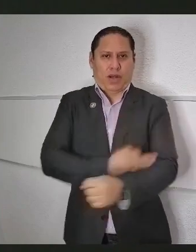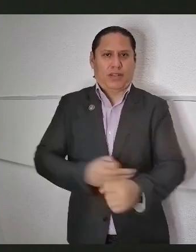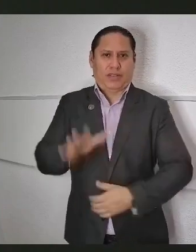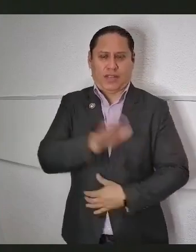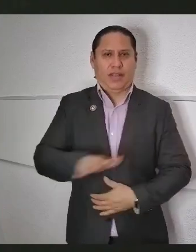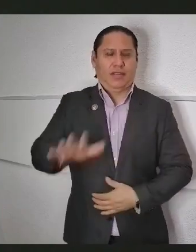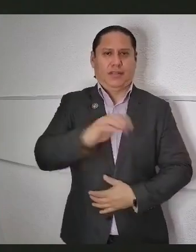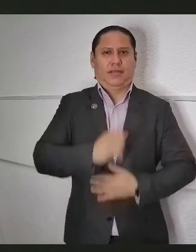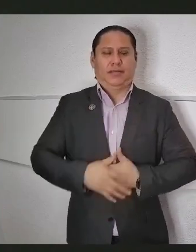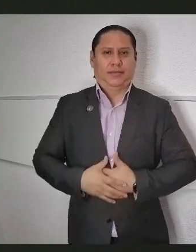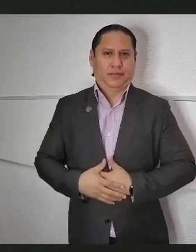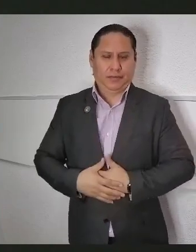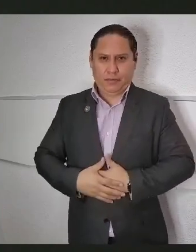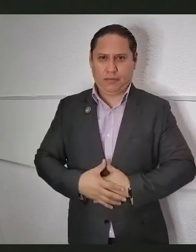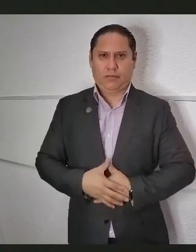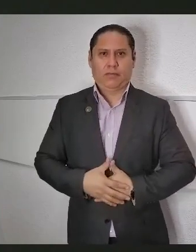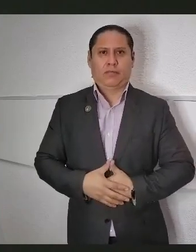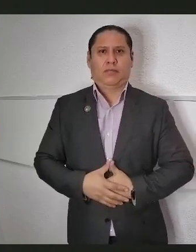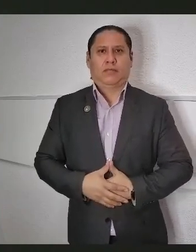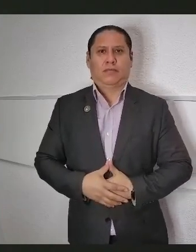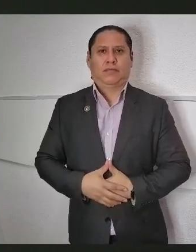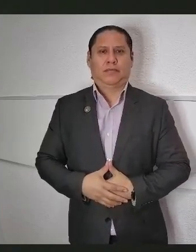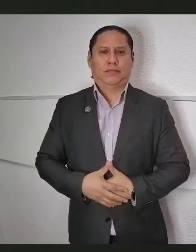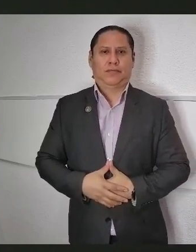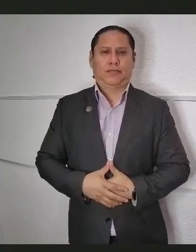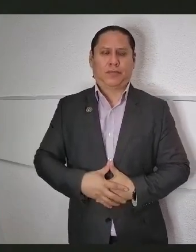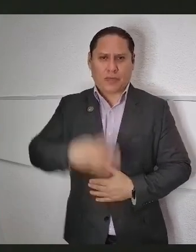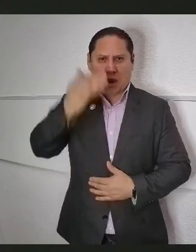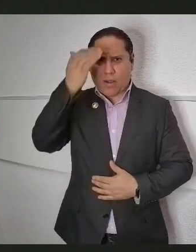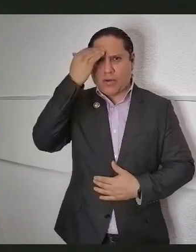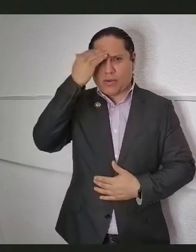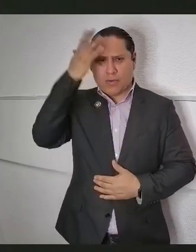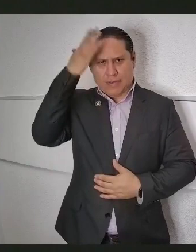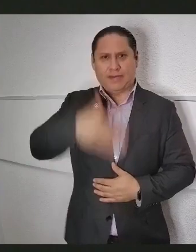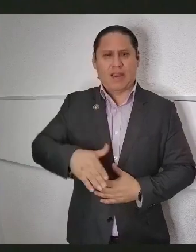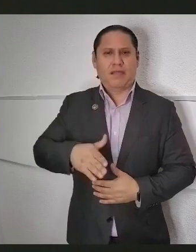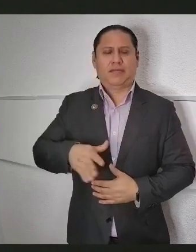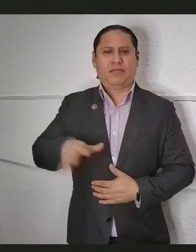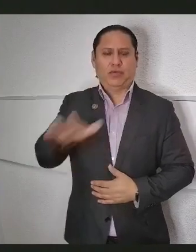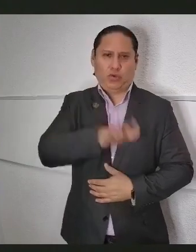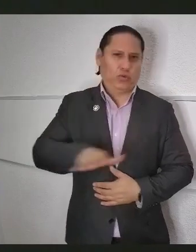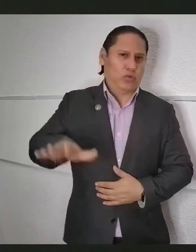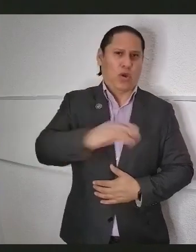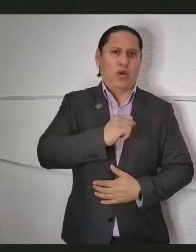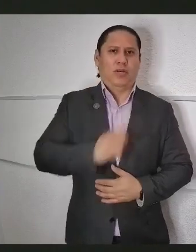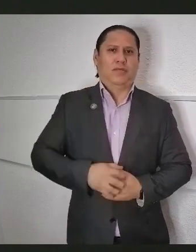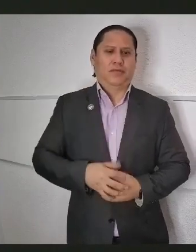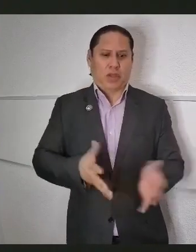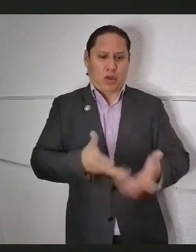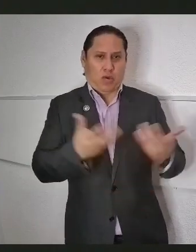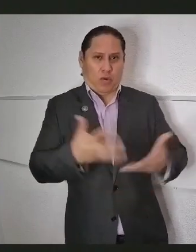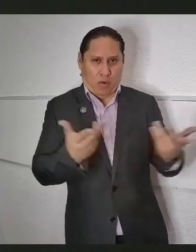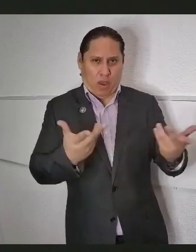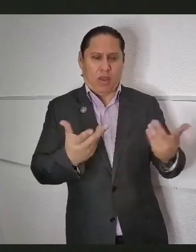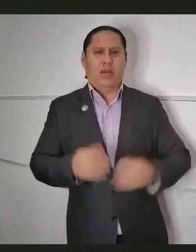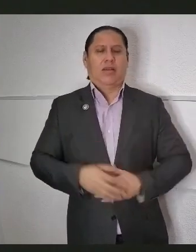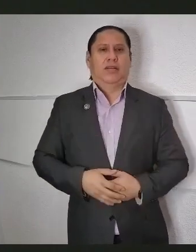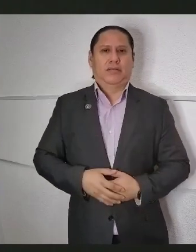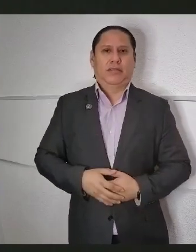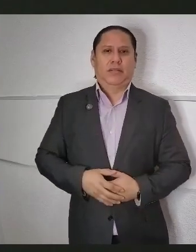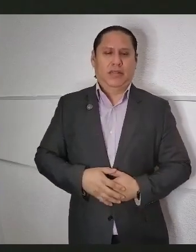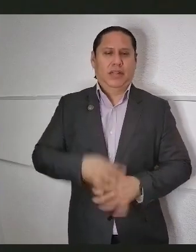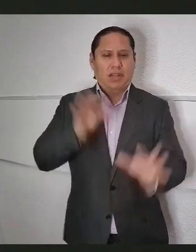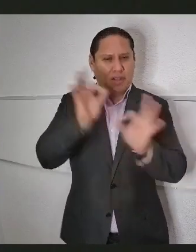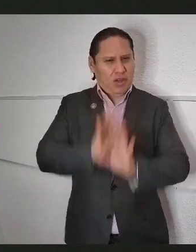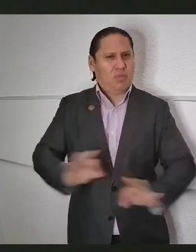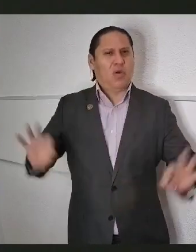muy buenas tardes. Es de conocimiento de todas y todos que el sector agropecuario es de vital